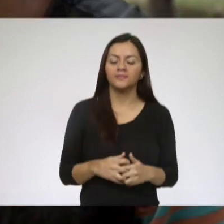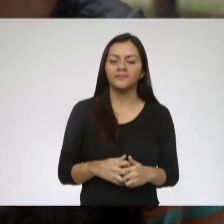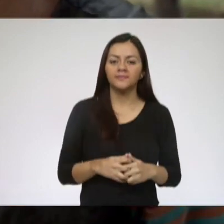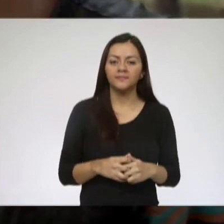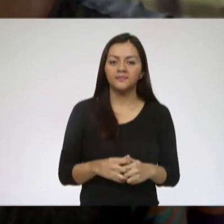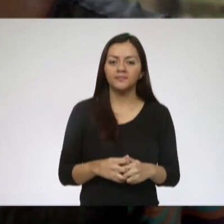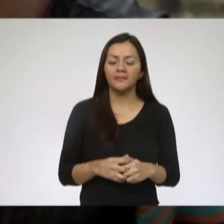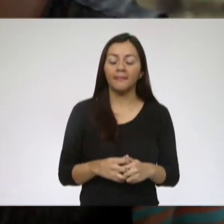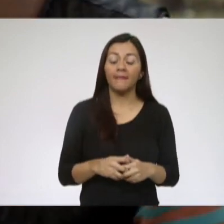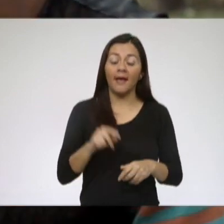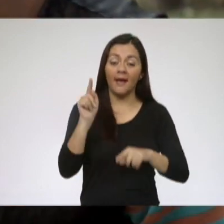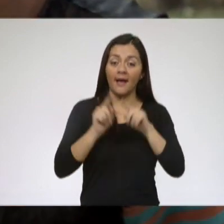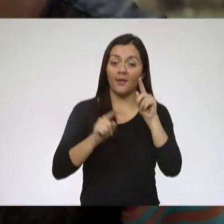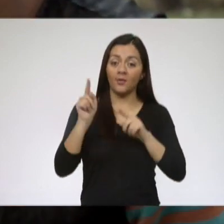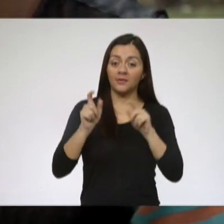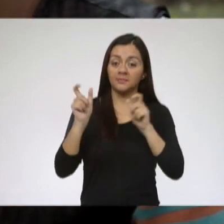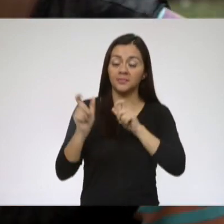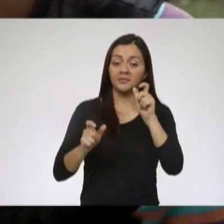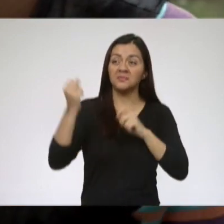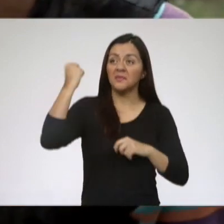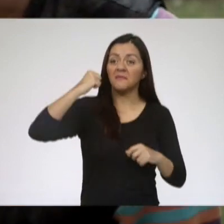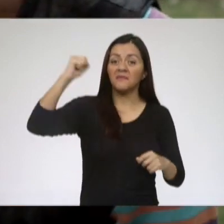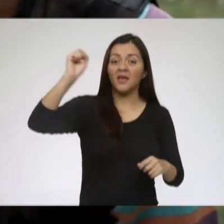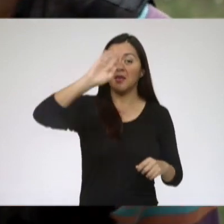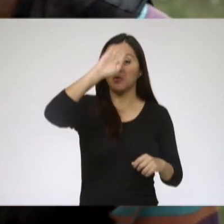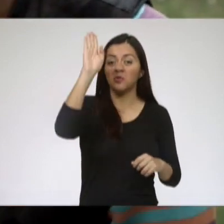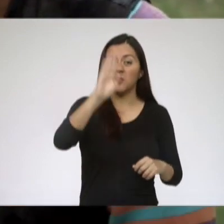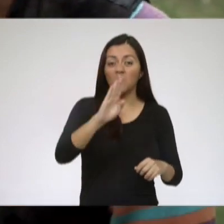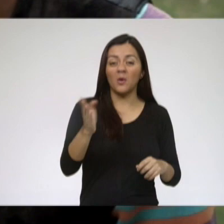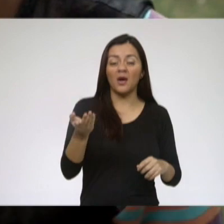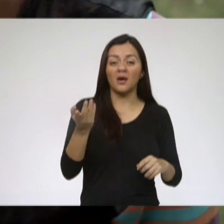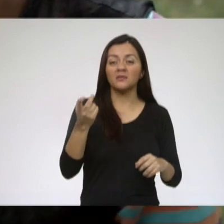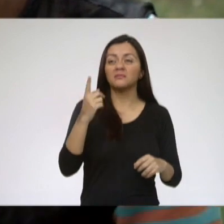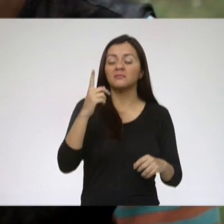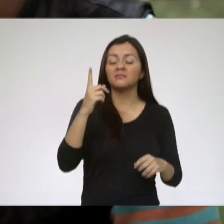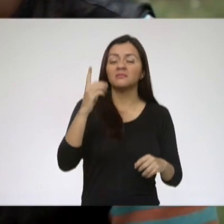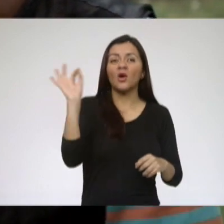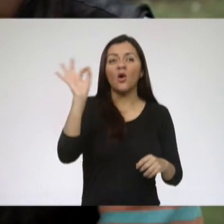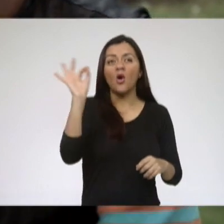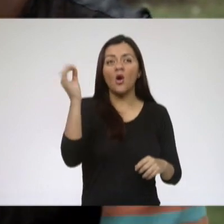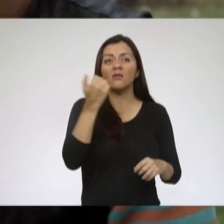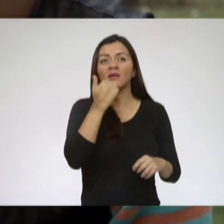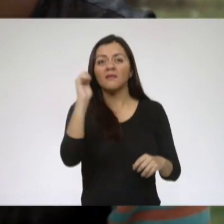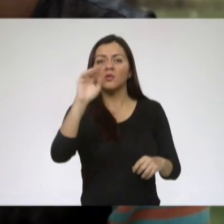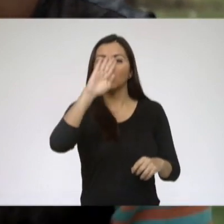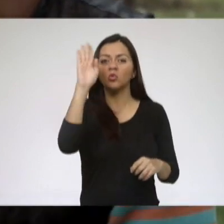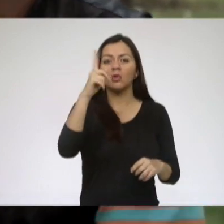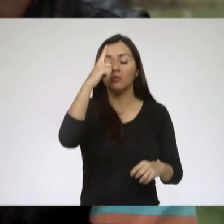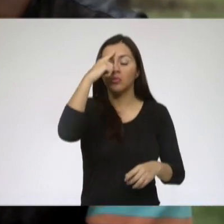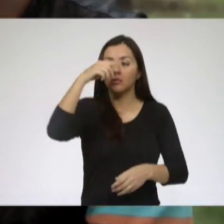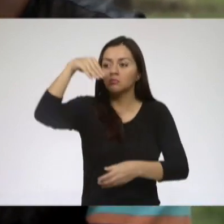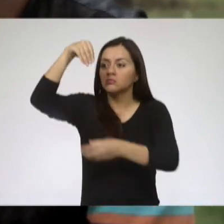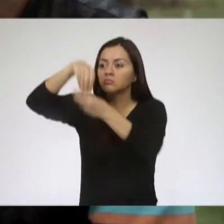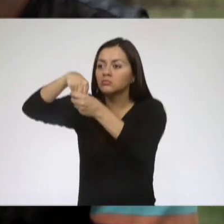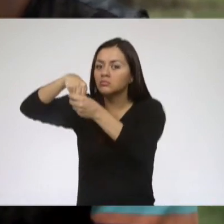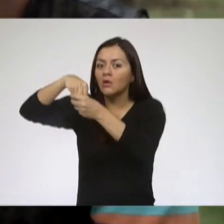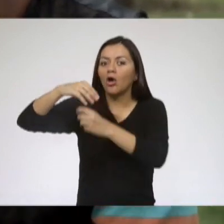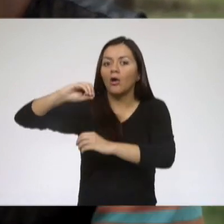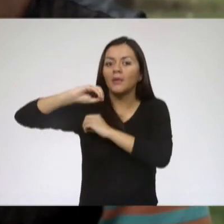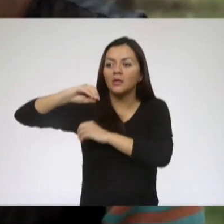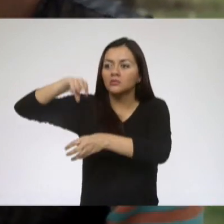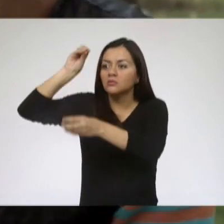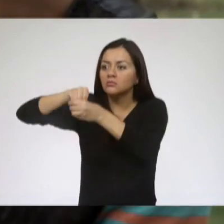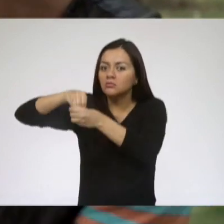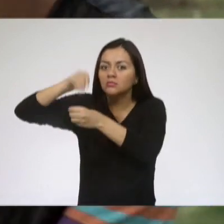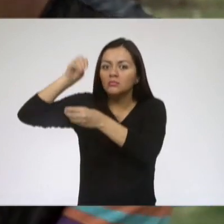que nunca salió, nunca pudo viajar, nunca pudo hacer lo que quiso por esto, ¿no? Por el trabajo, que son obligaciones que te obligan a